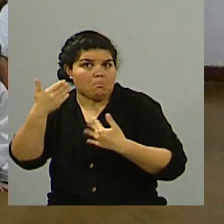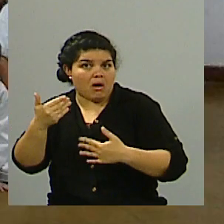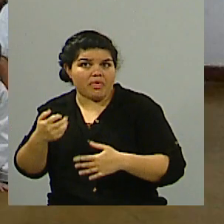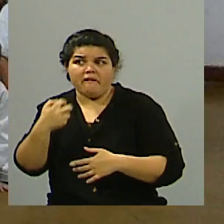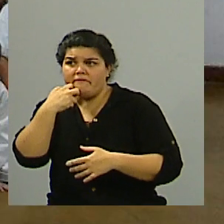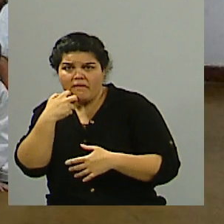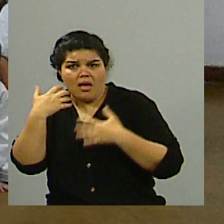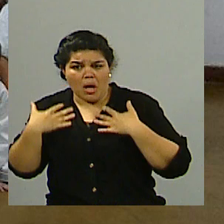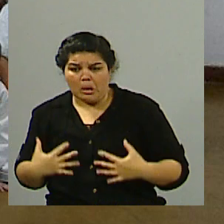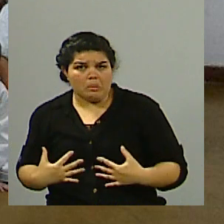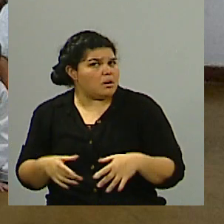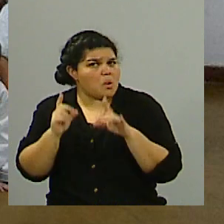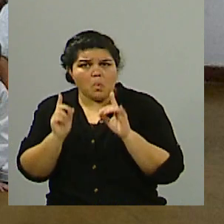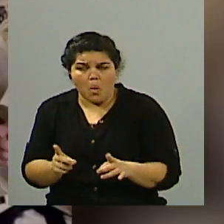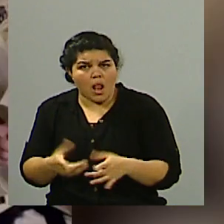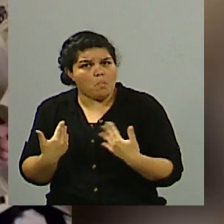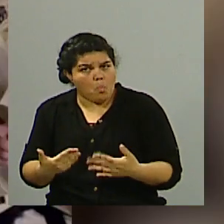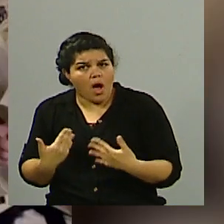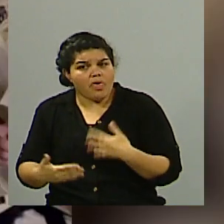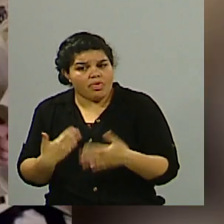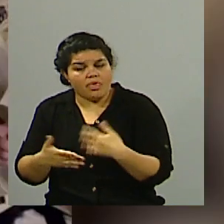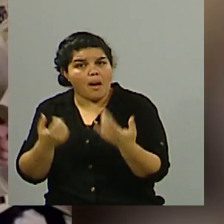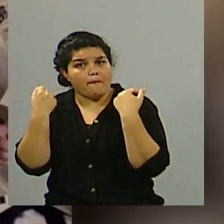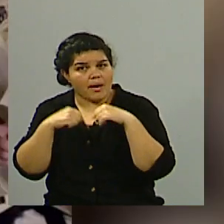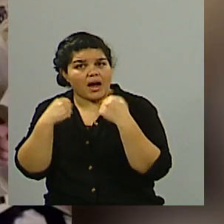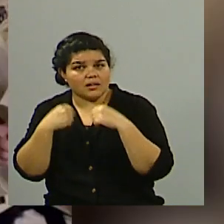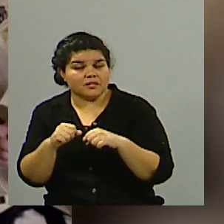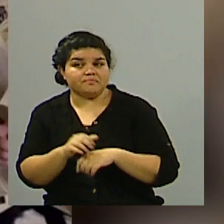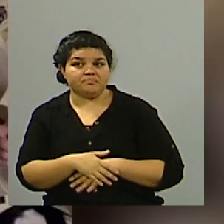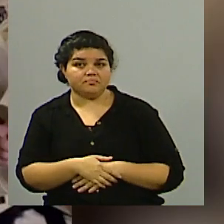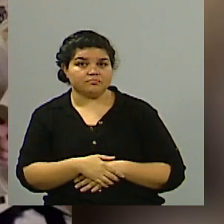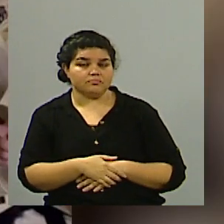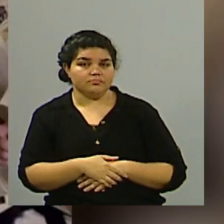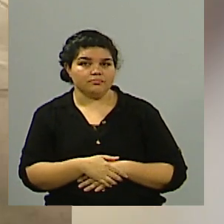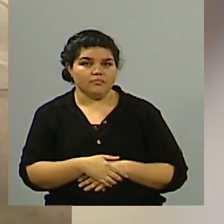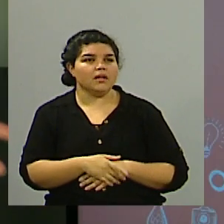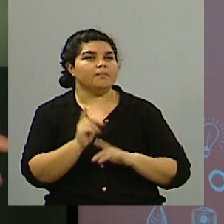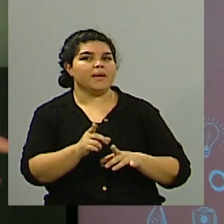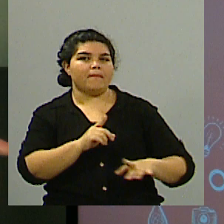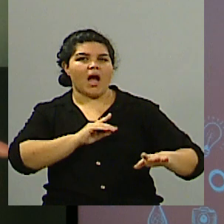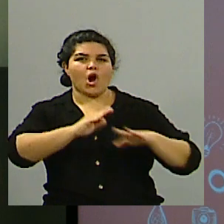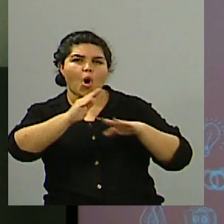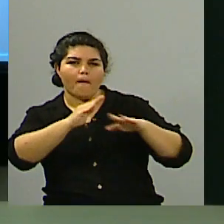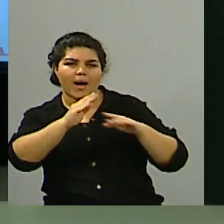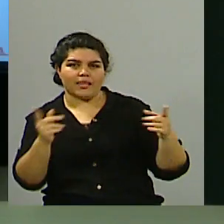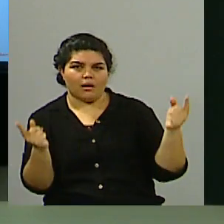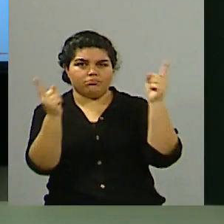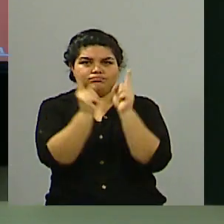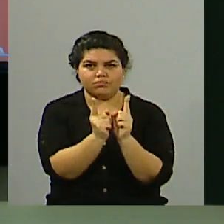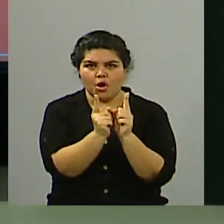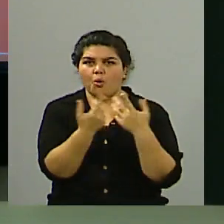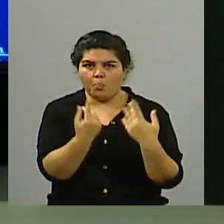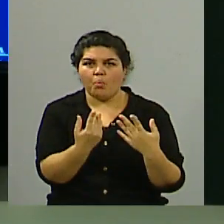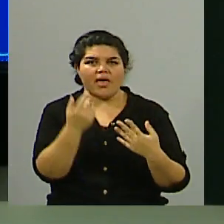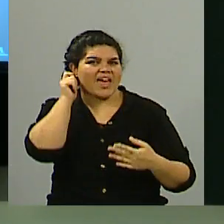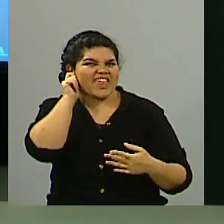físico, puedes seguir practicando karate. Así que tenemos de todas las edades. Tenemos esa capacidad. Los combates también pueden ser de diferentes edades. Sí, sí, porque tienen que ver